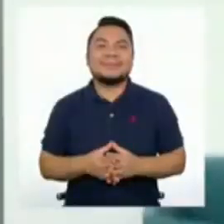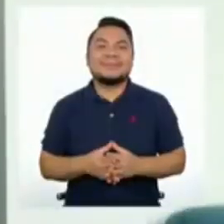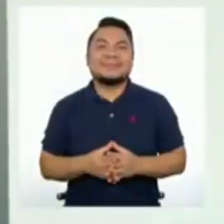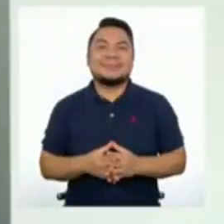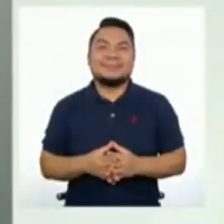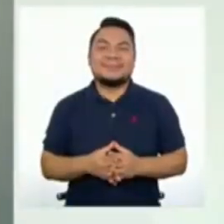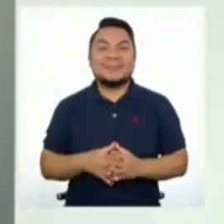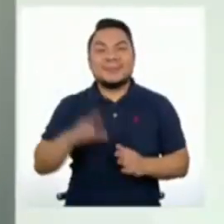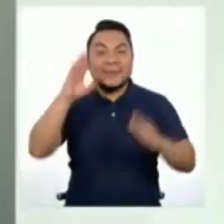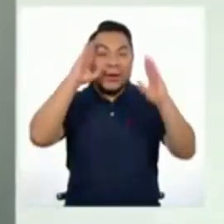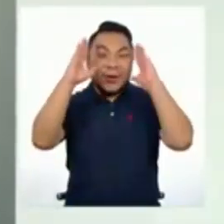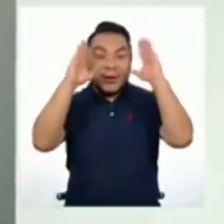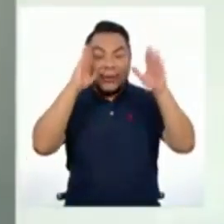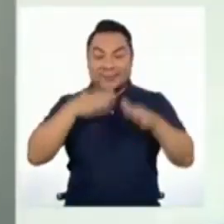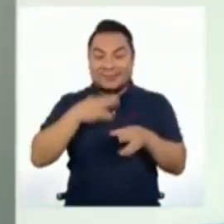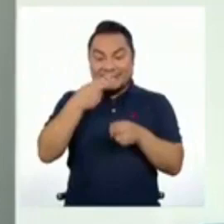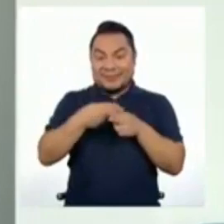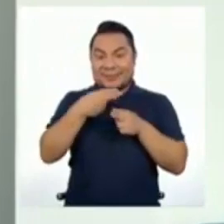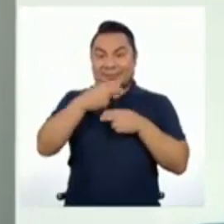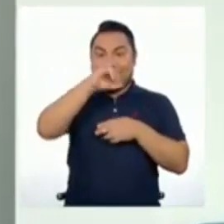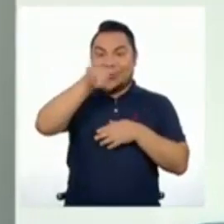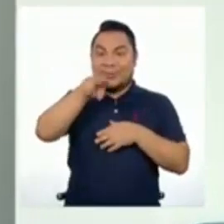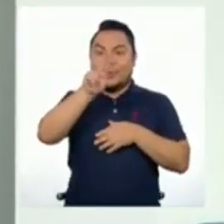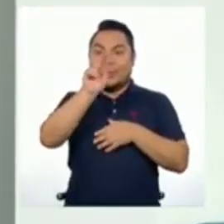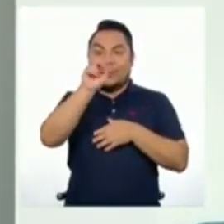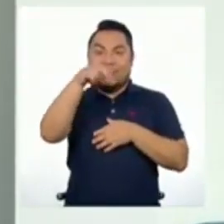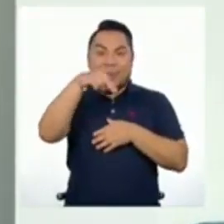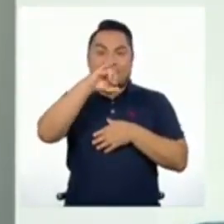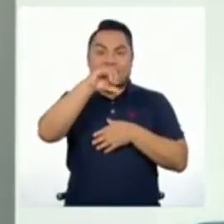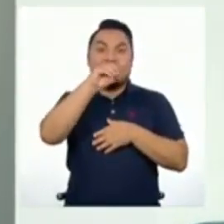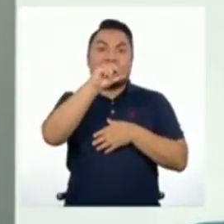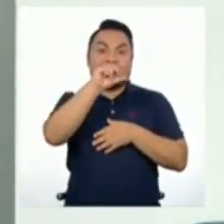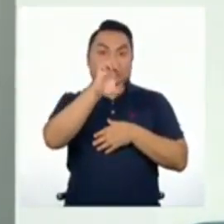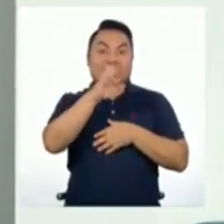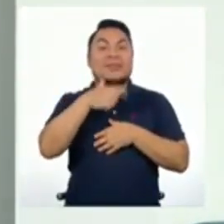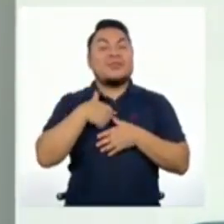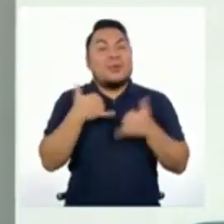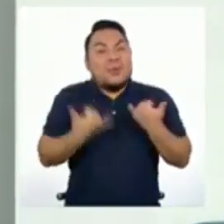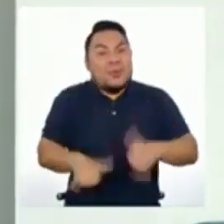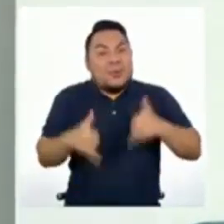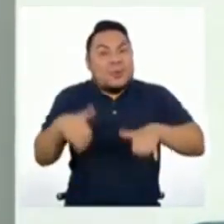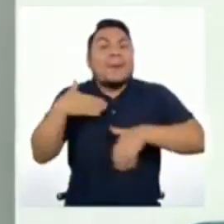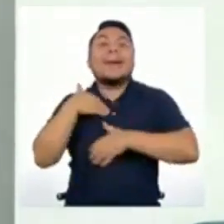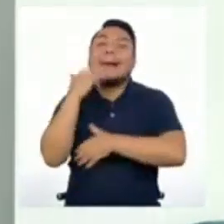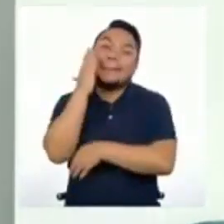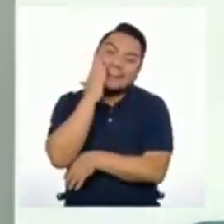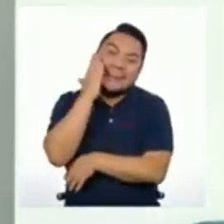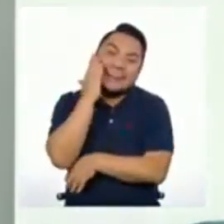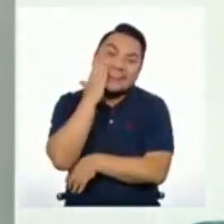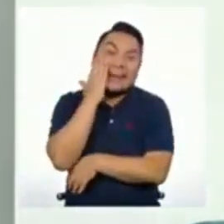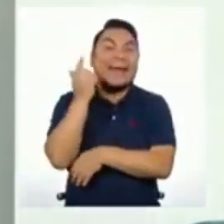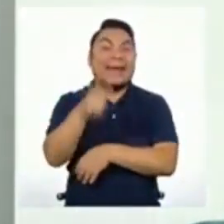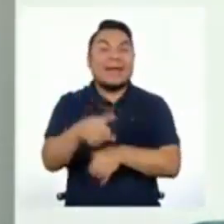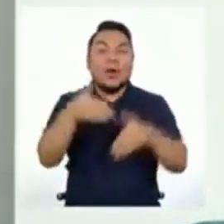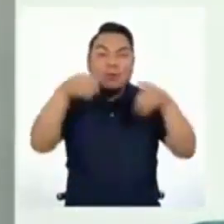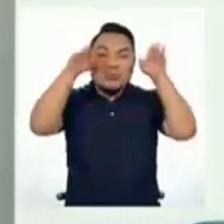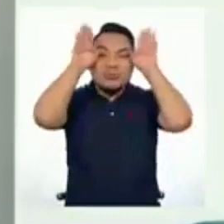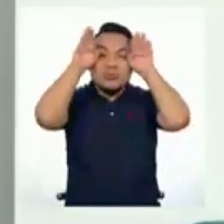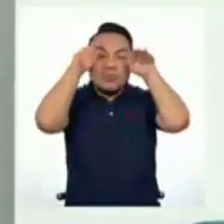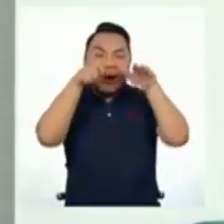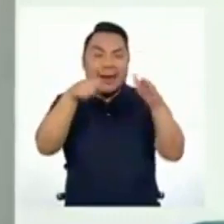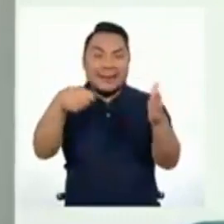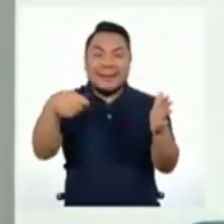Hola, papi. Mi nombre es Juan José y hoy voy a jugar con mi mamá a pegarle la cola al burro.